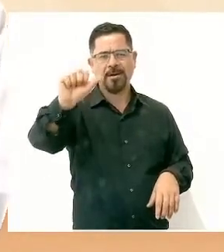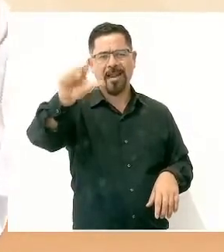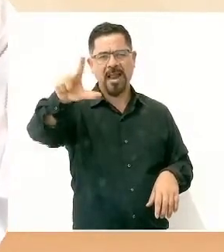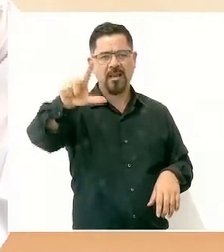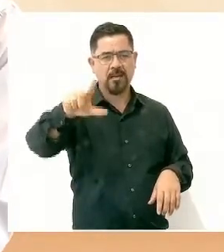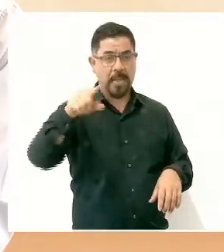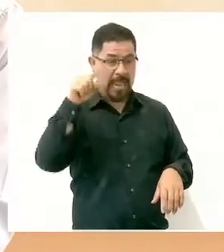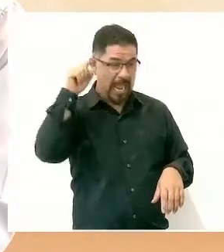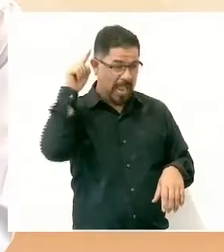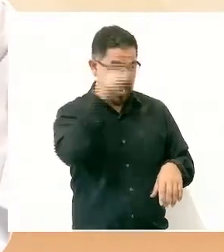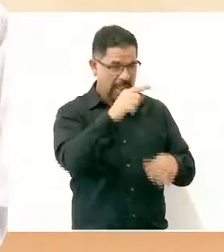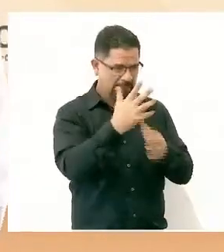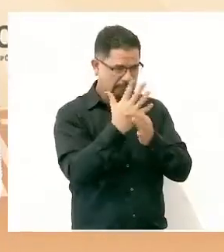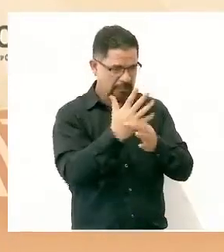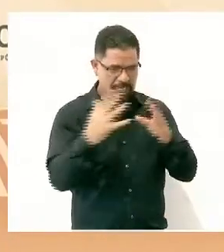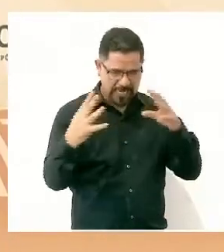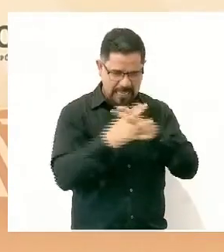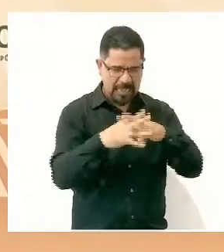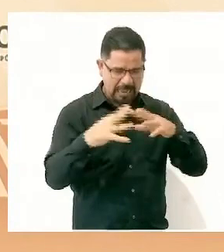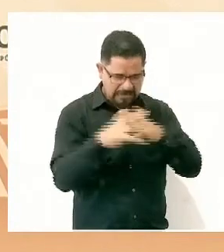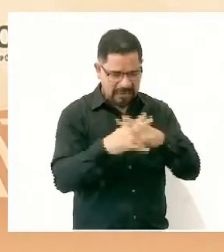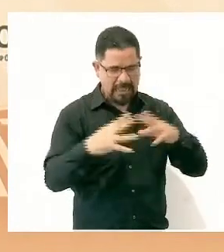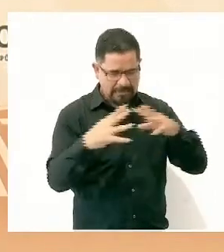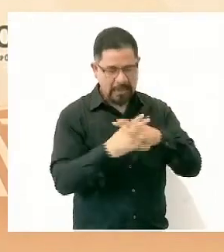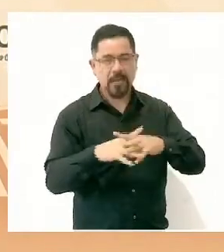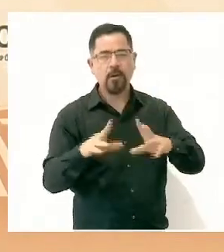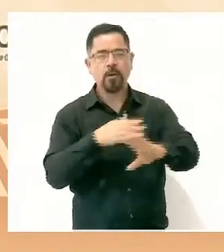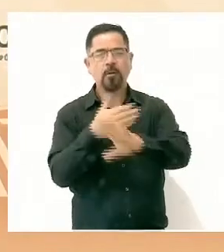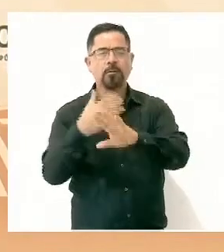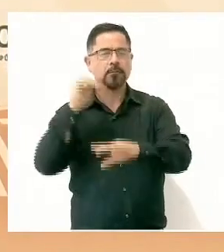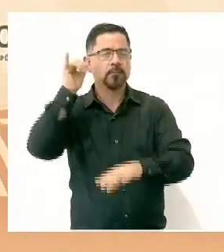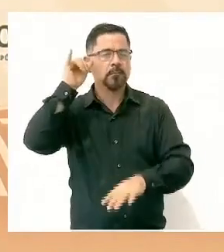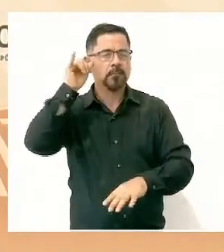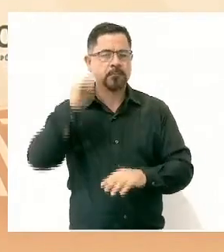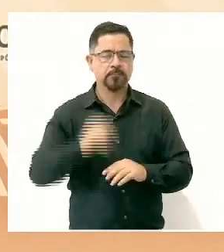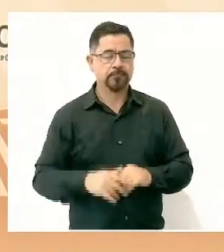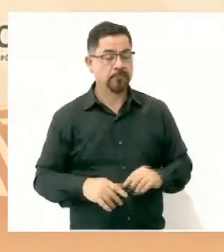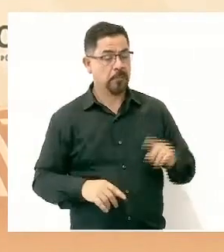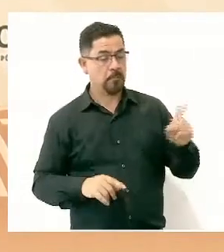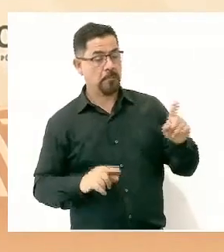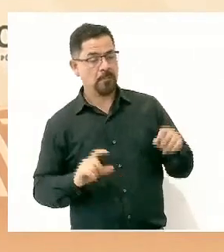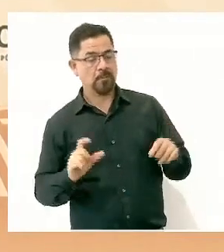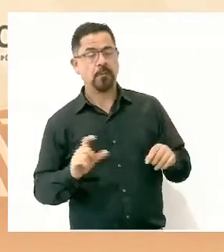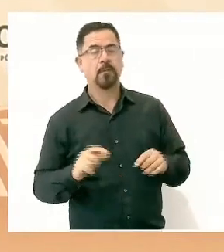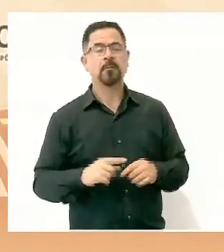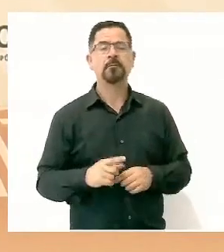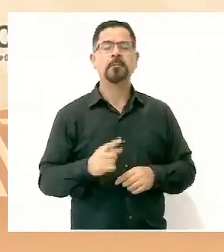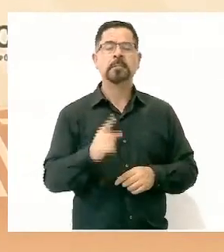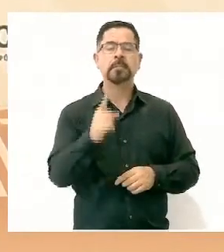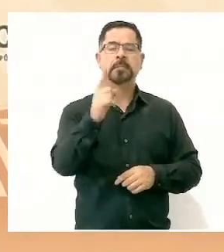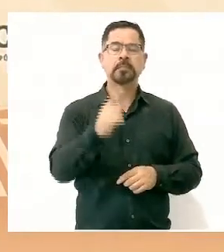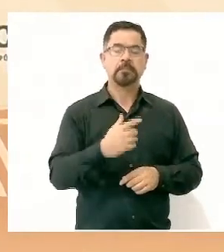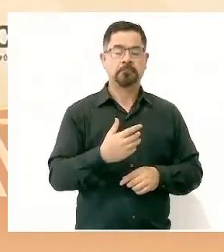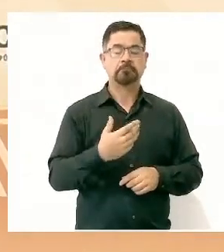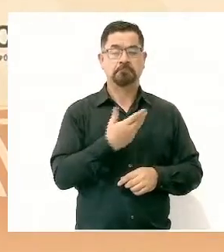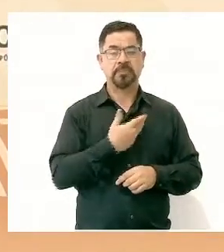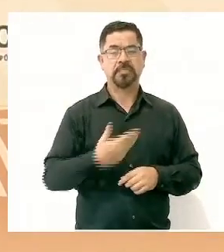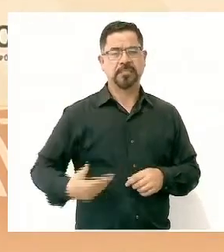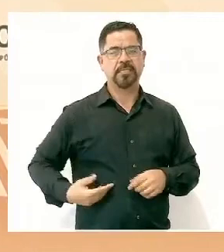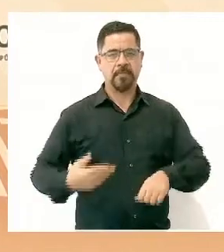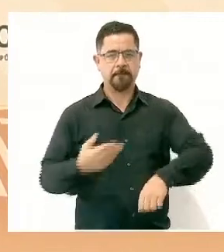olvidarse que desde los primeros días de su triunfo, el apóstol de la democracia, Francisco I.